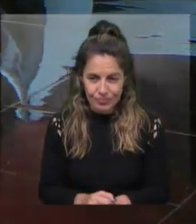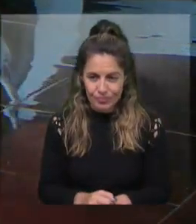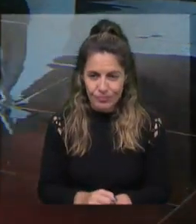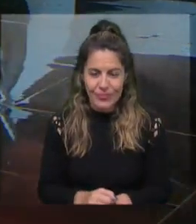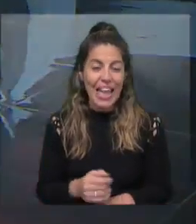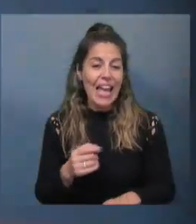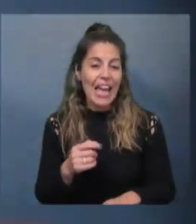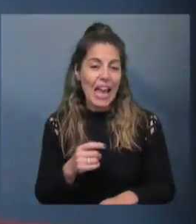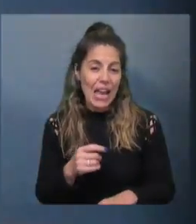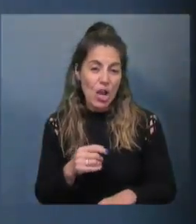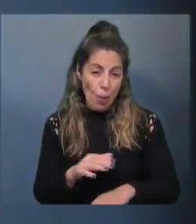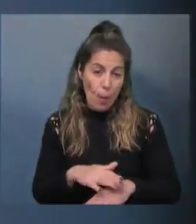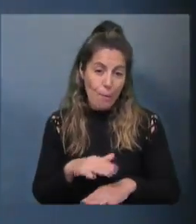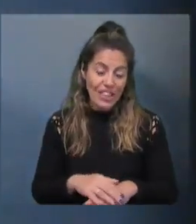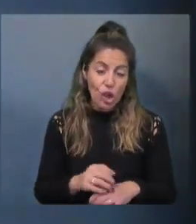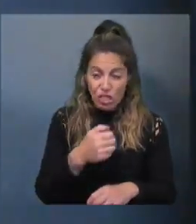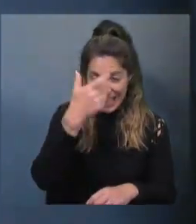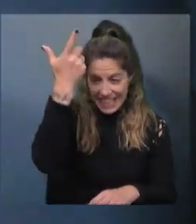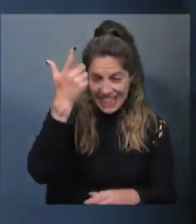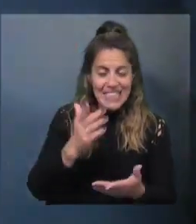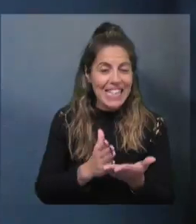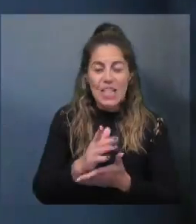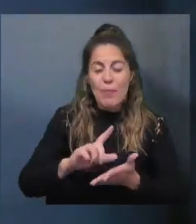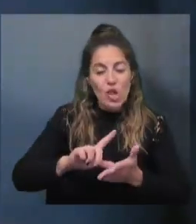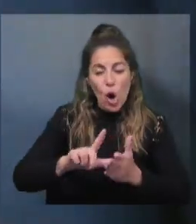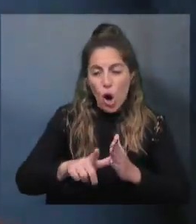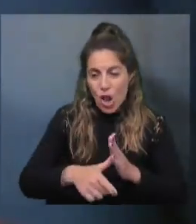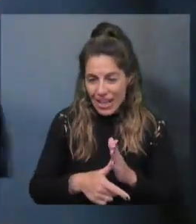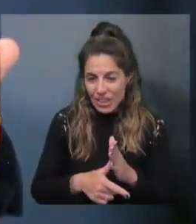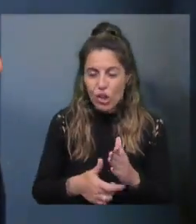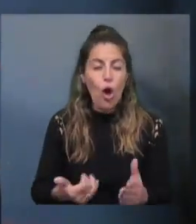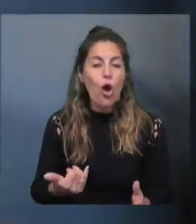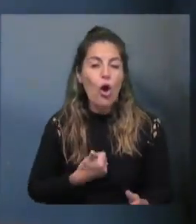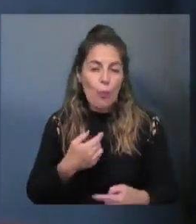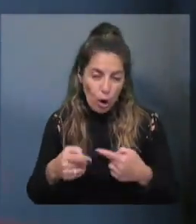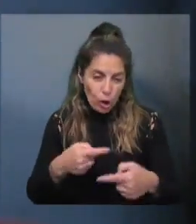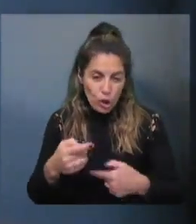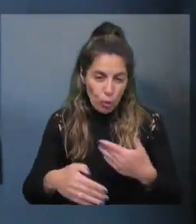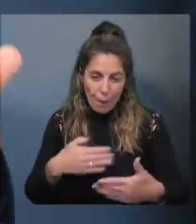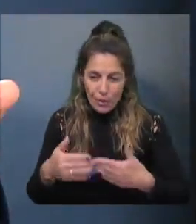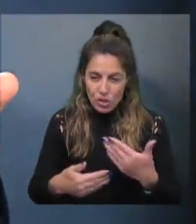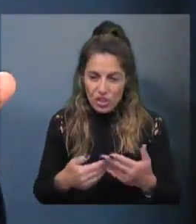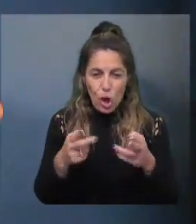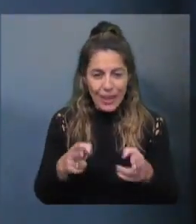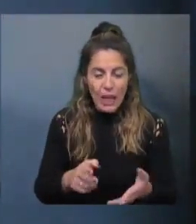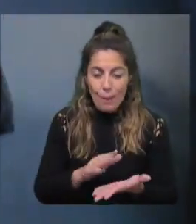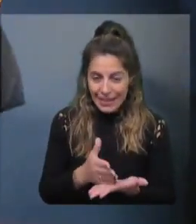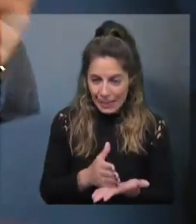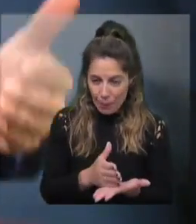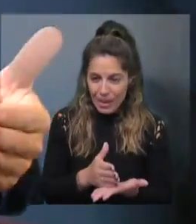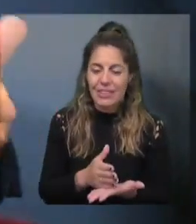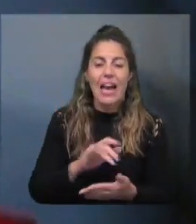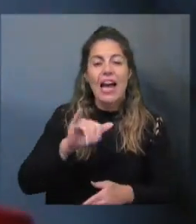En los tiempos de la ciencia, que siempre son lentos y van en contra de muchas ansiedades, ¿cómo sigue este proceso? Digamos, estamos en una etapa intermedia,